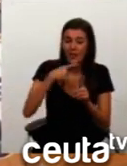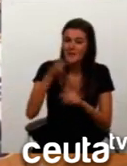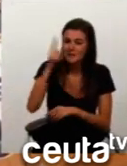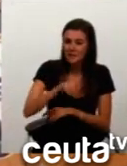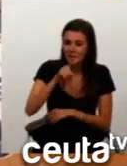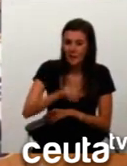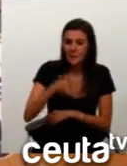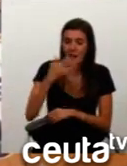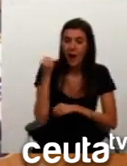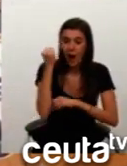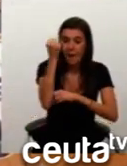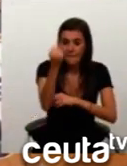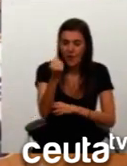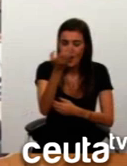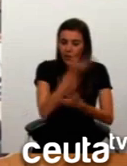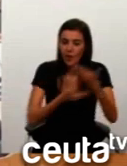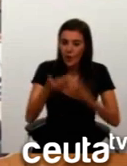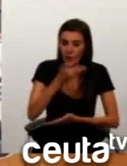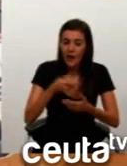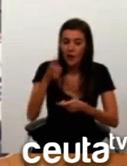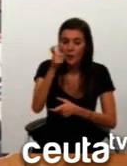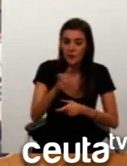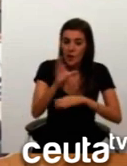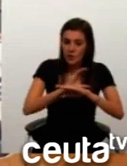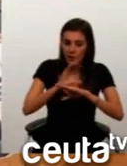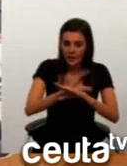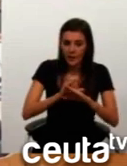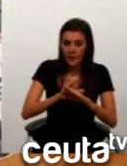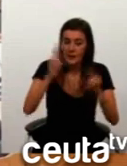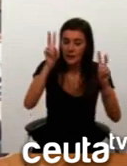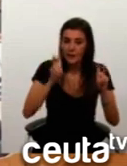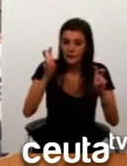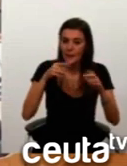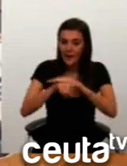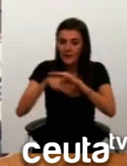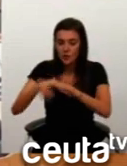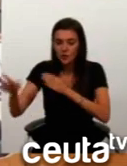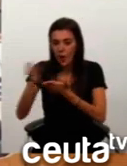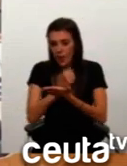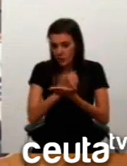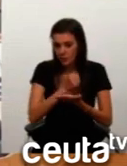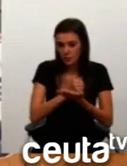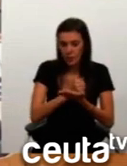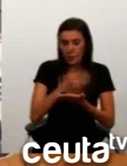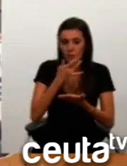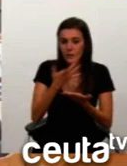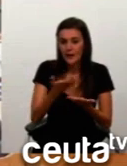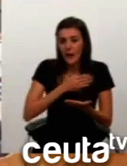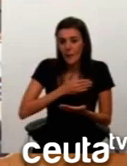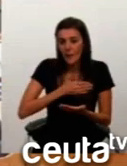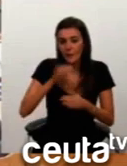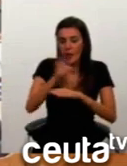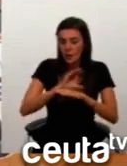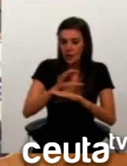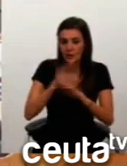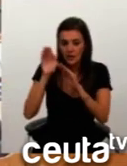a apoyar y colaborar con los consejeros en todo lo que tiene que ver con la gestión de la propia